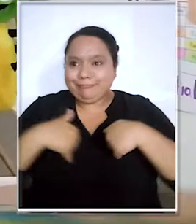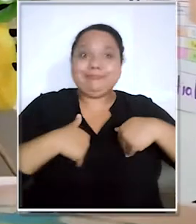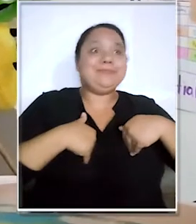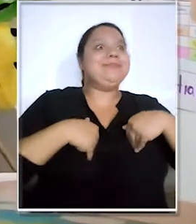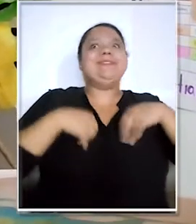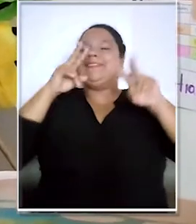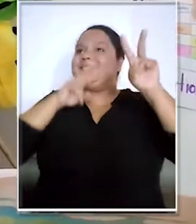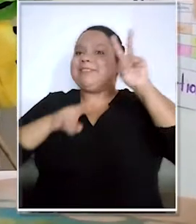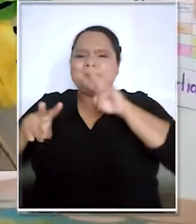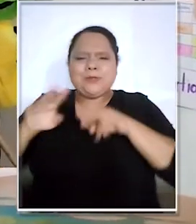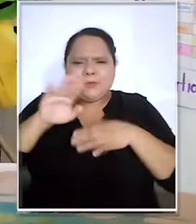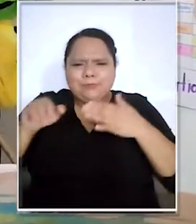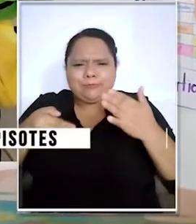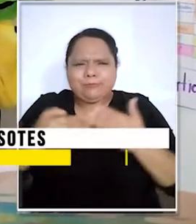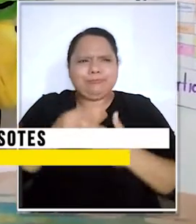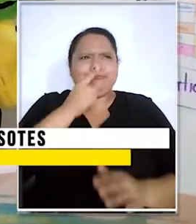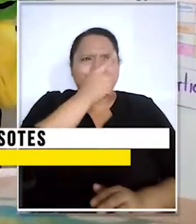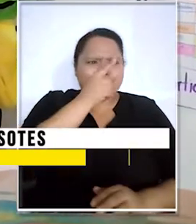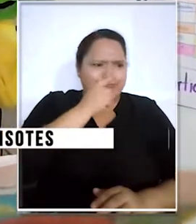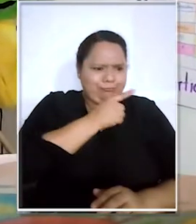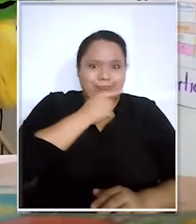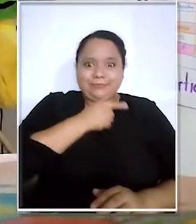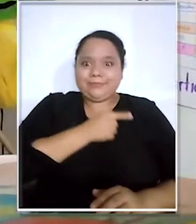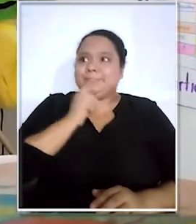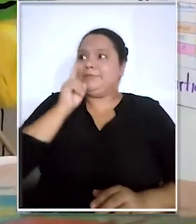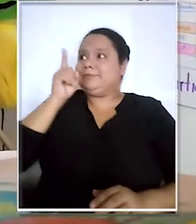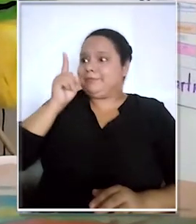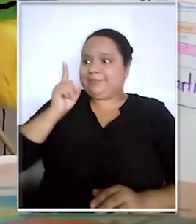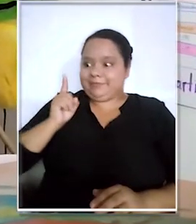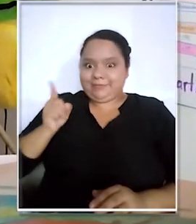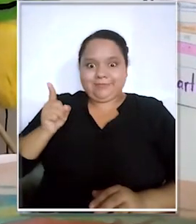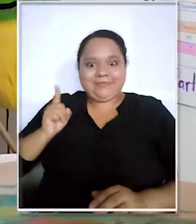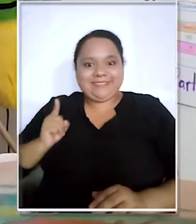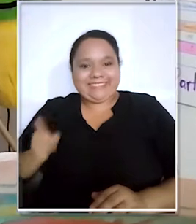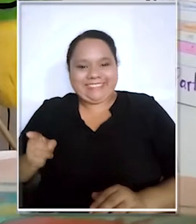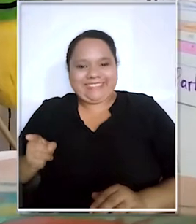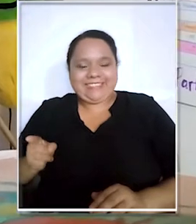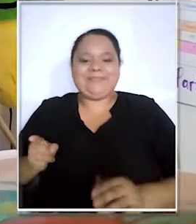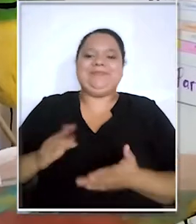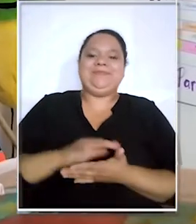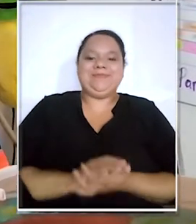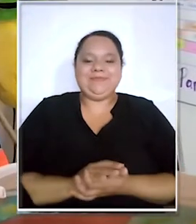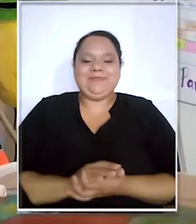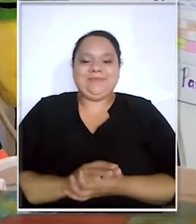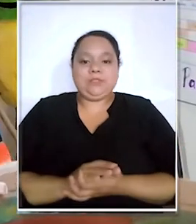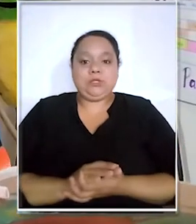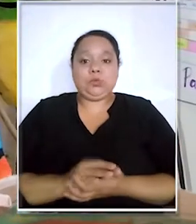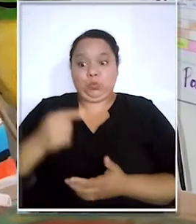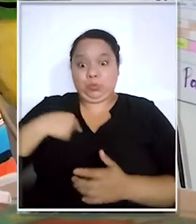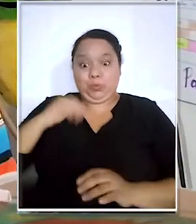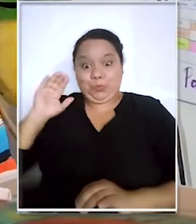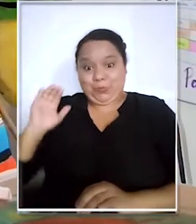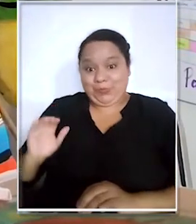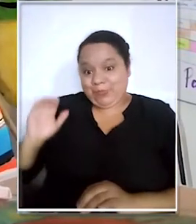los venados, los cuzucos, los pisotes, los tepescuintes, los pavos y los pájaros. Cuando yo